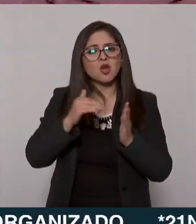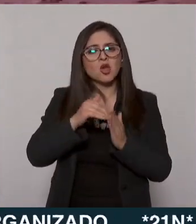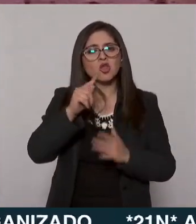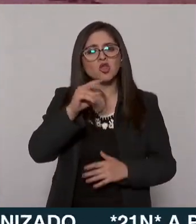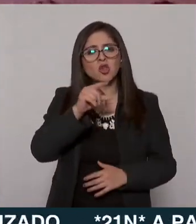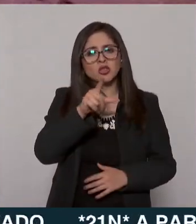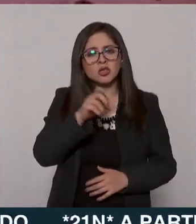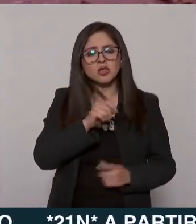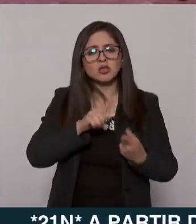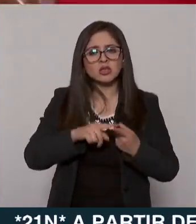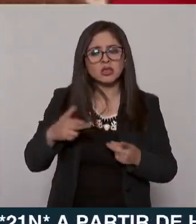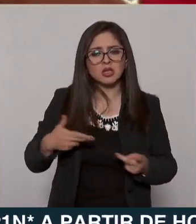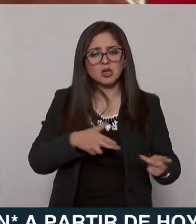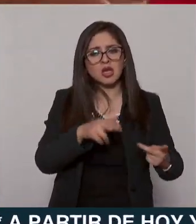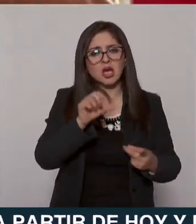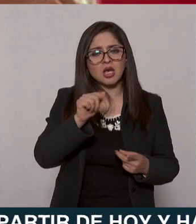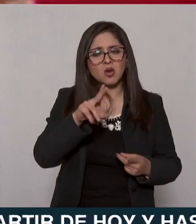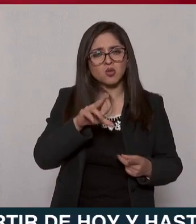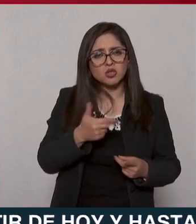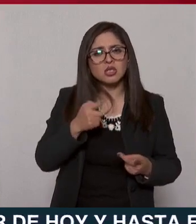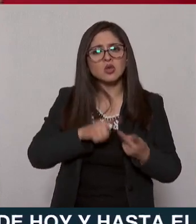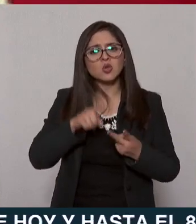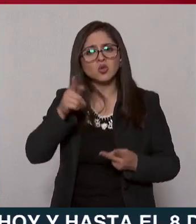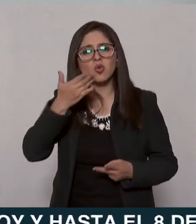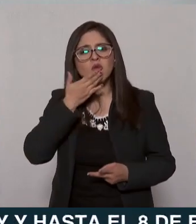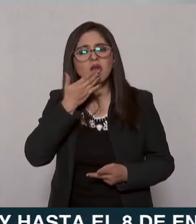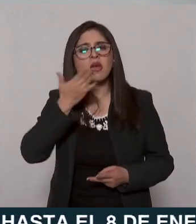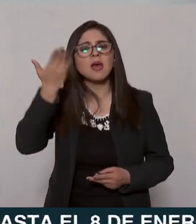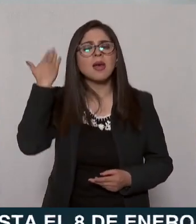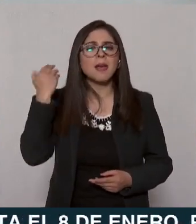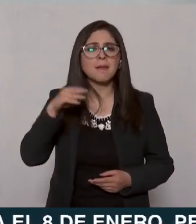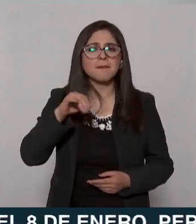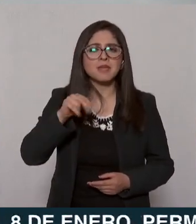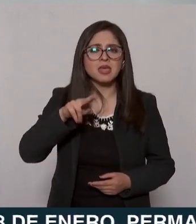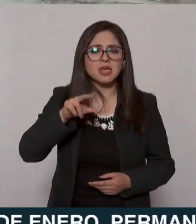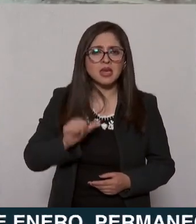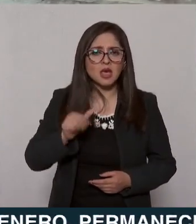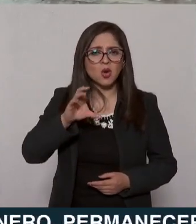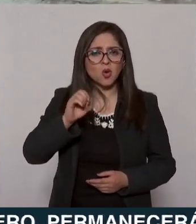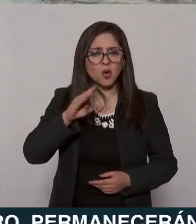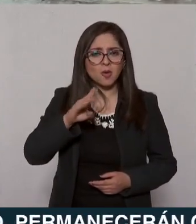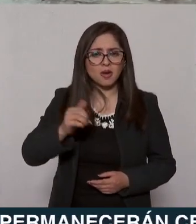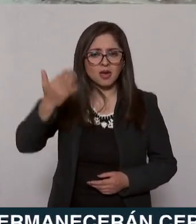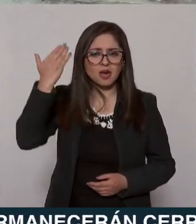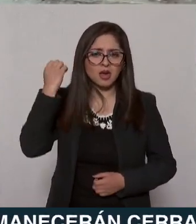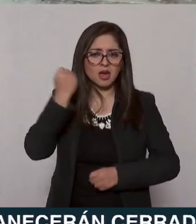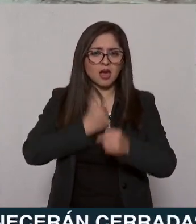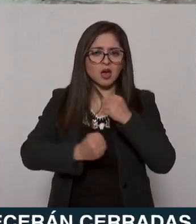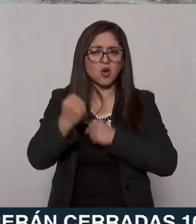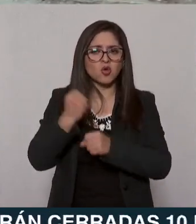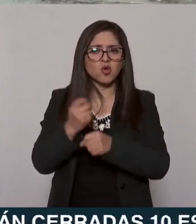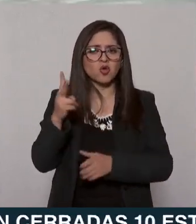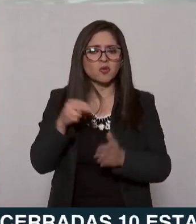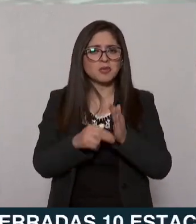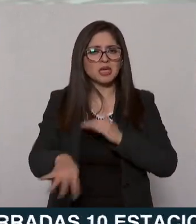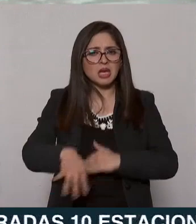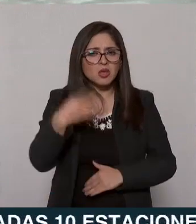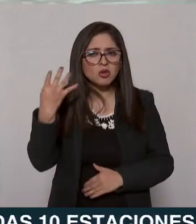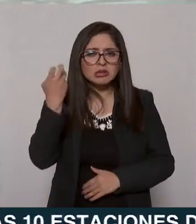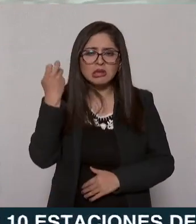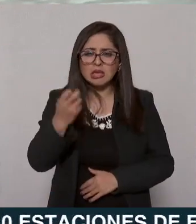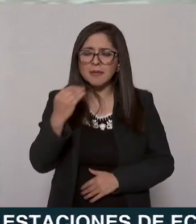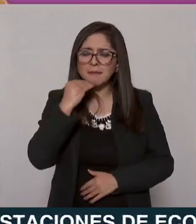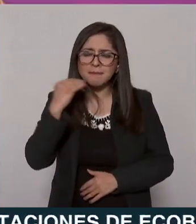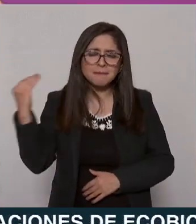los ríos Bacanuchi y Sonora, causado por la mina Buenavista del Cobre en el año 2014, es el peor desastre ambiental